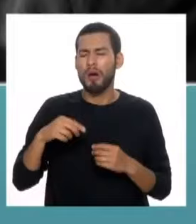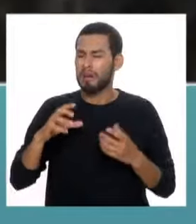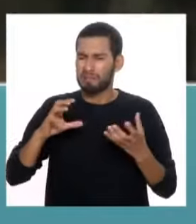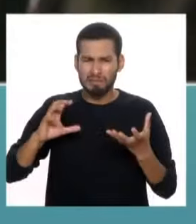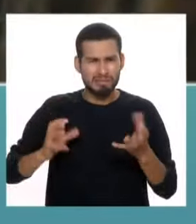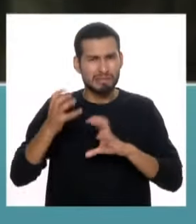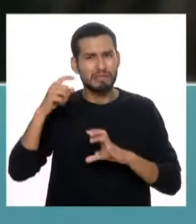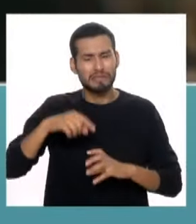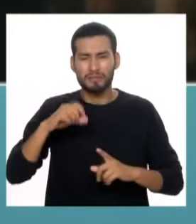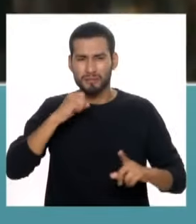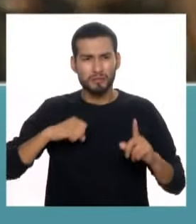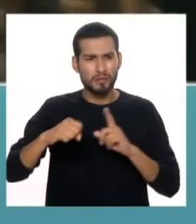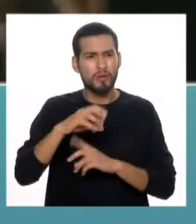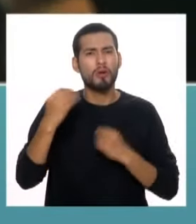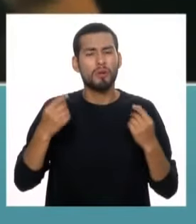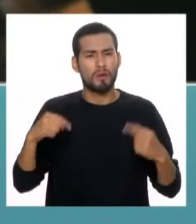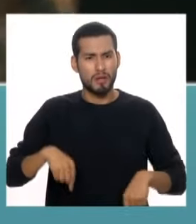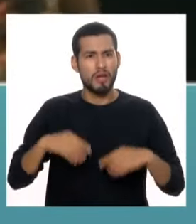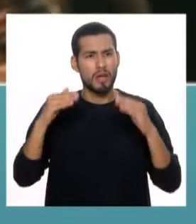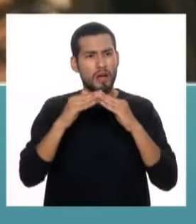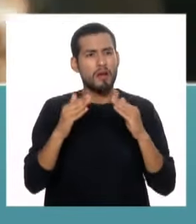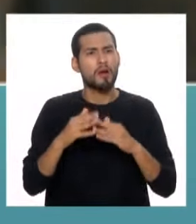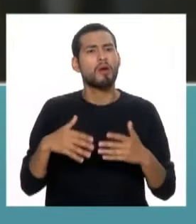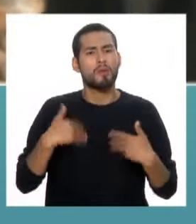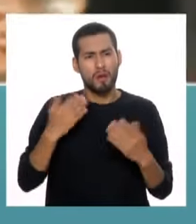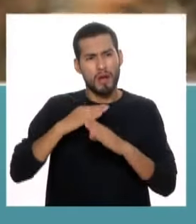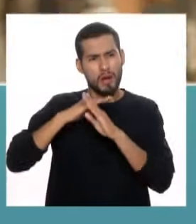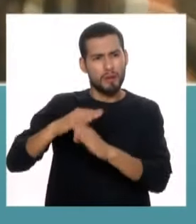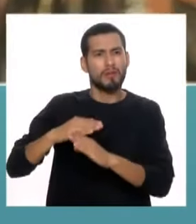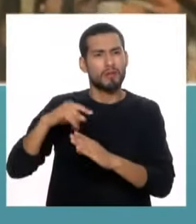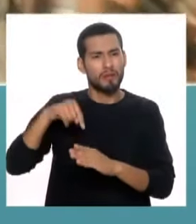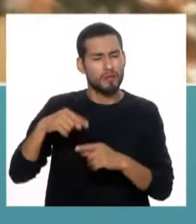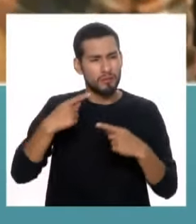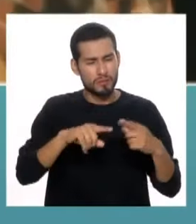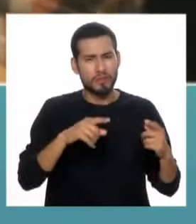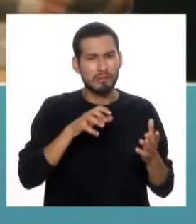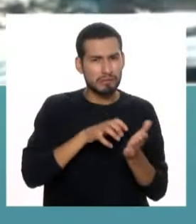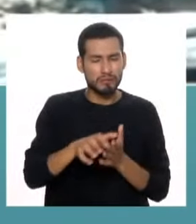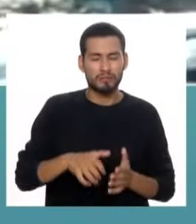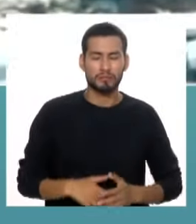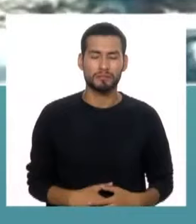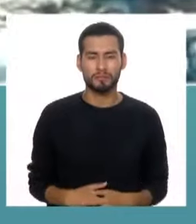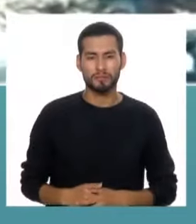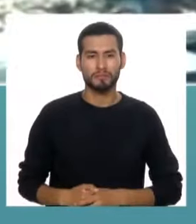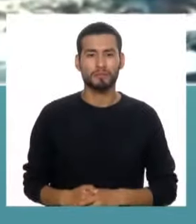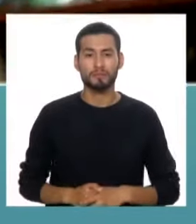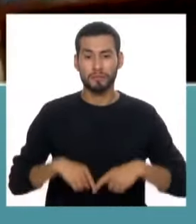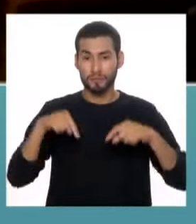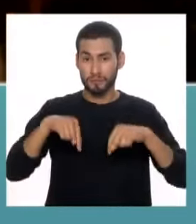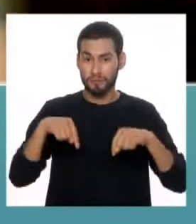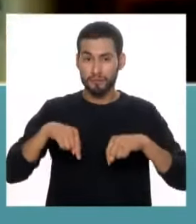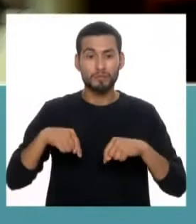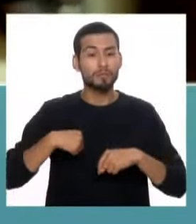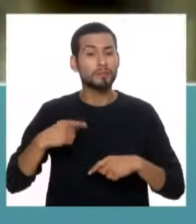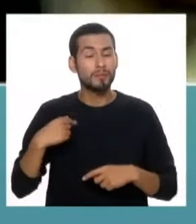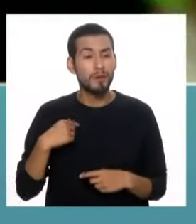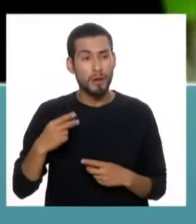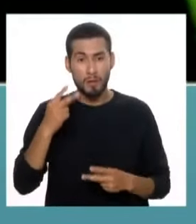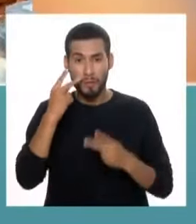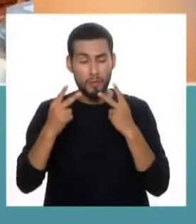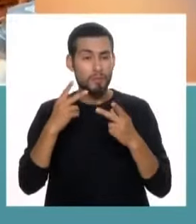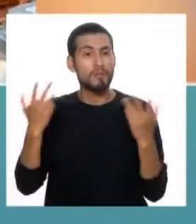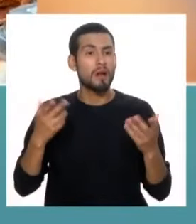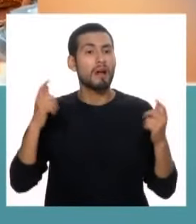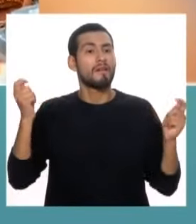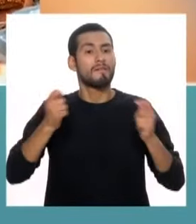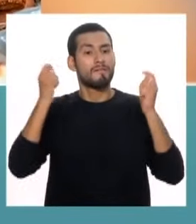y cómo nosotros desde casa podemos evitar estas situaciones de violencia. Fátima, hoy vamos a vivir la